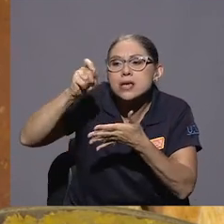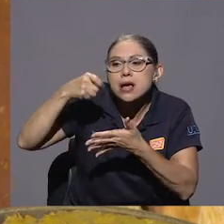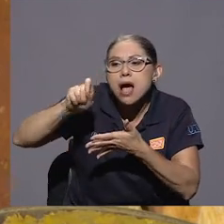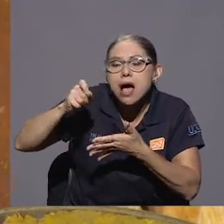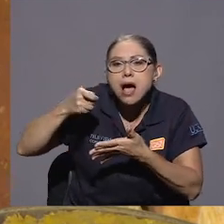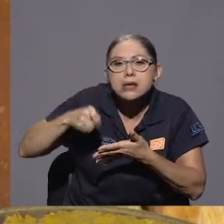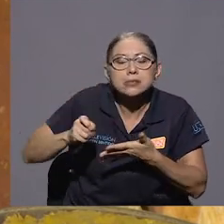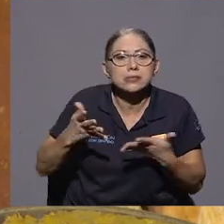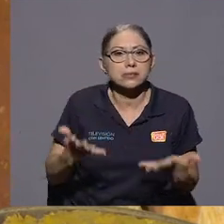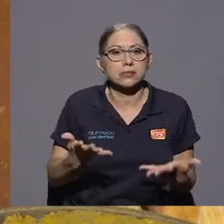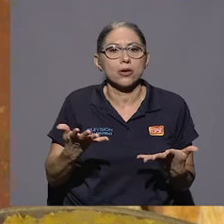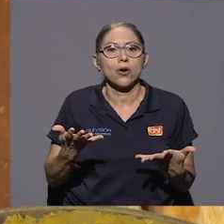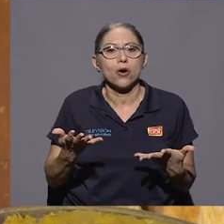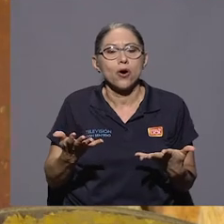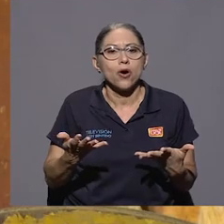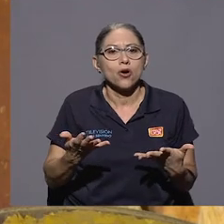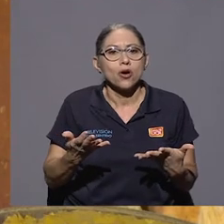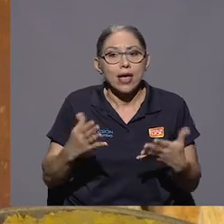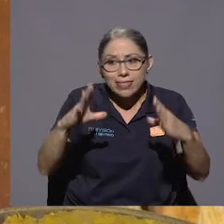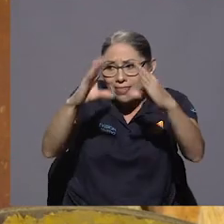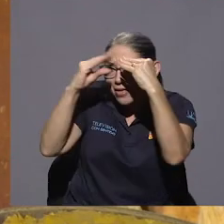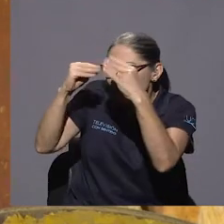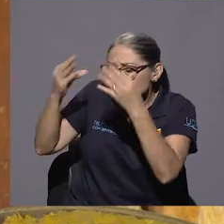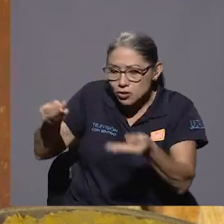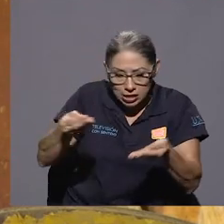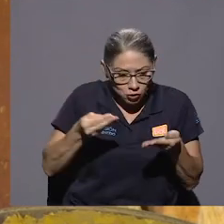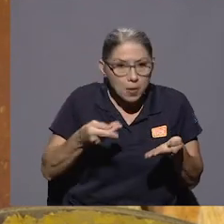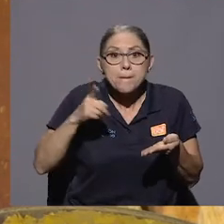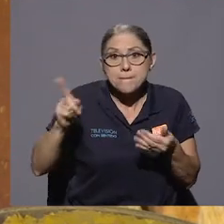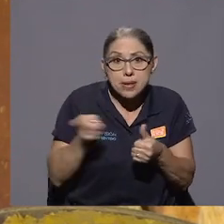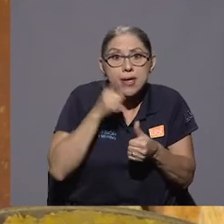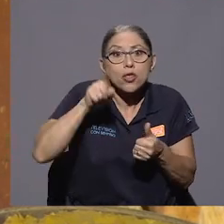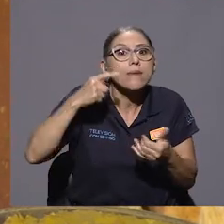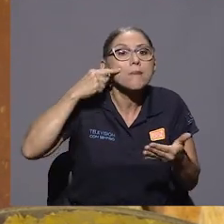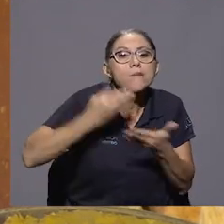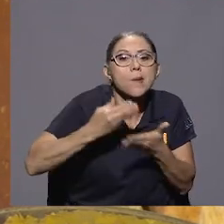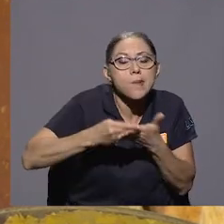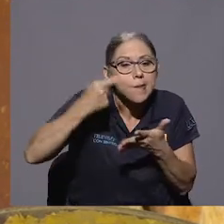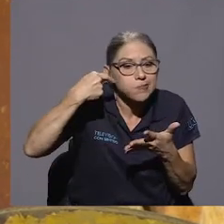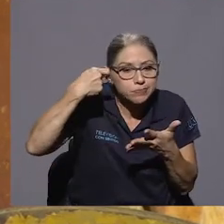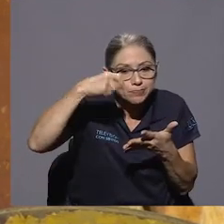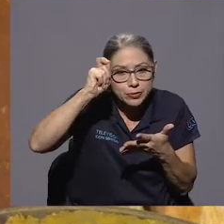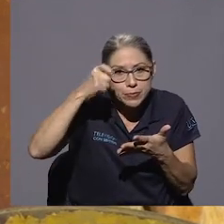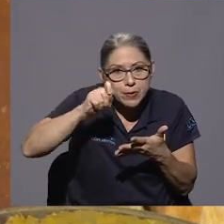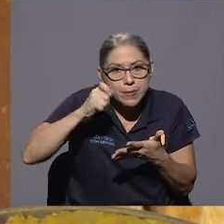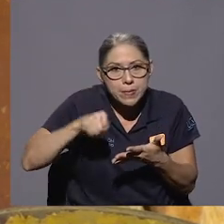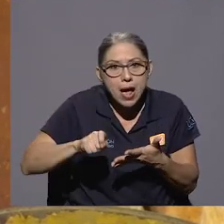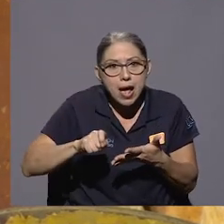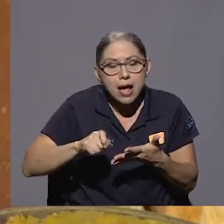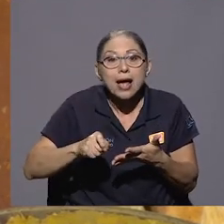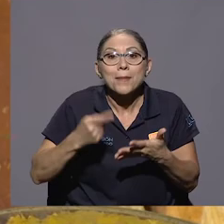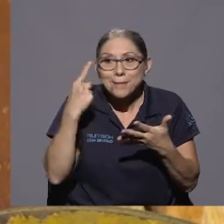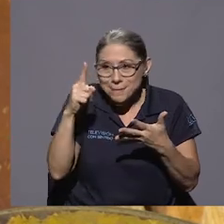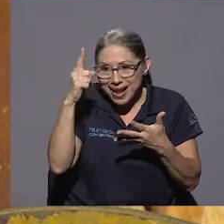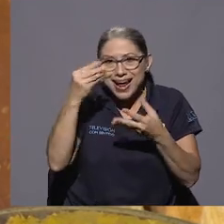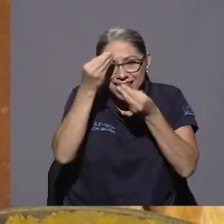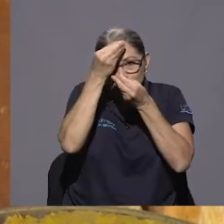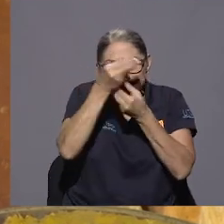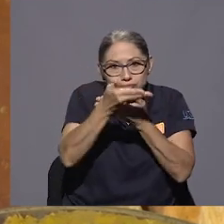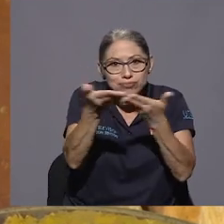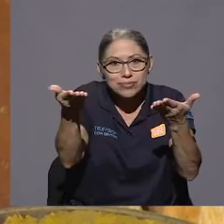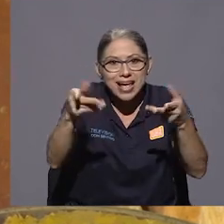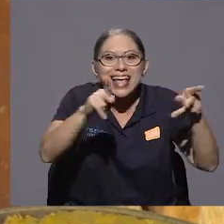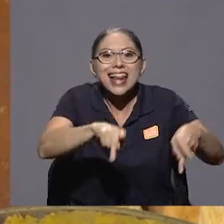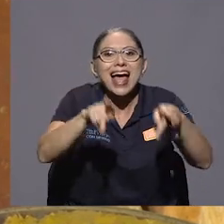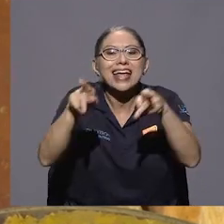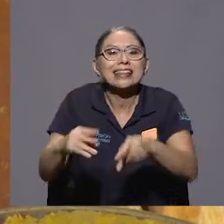la confirmación de los datos, para que la gente desarrolle más confianza